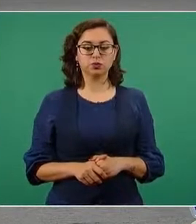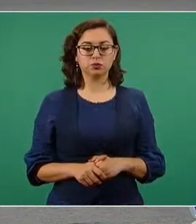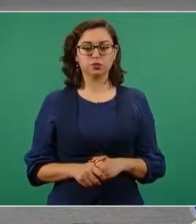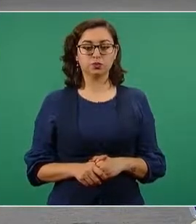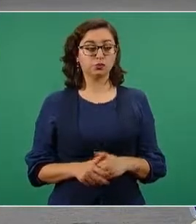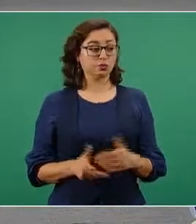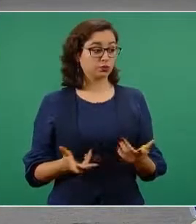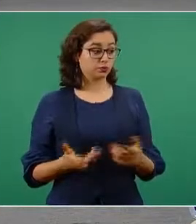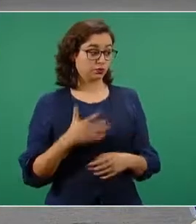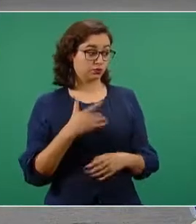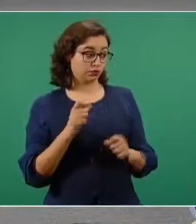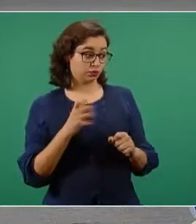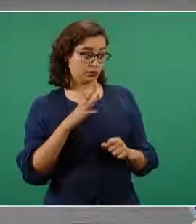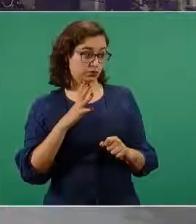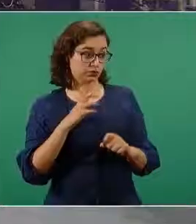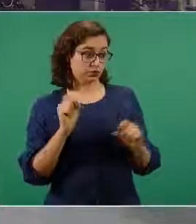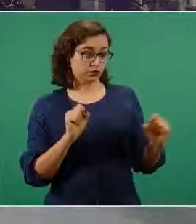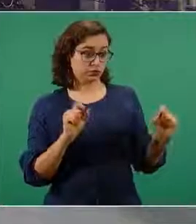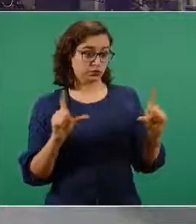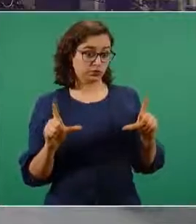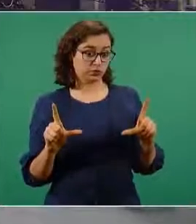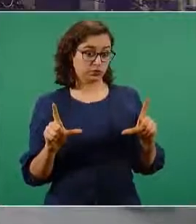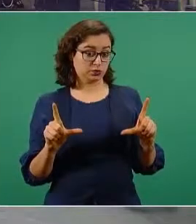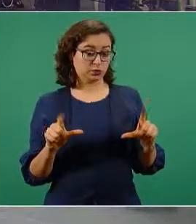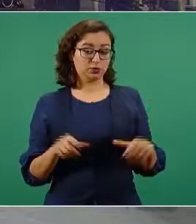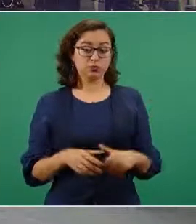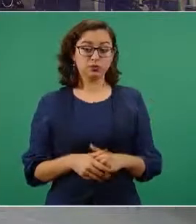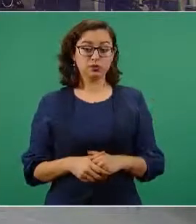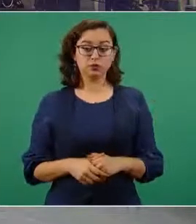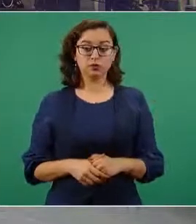no sé si sí.